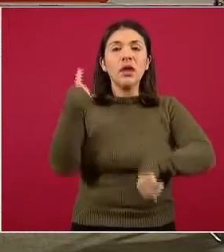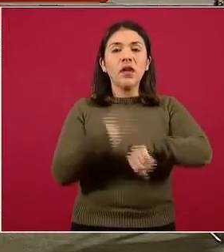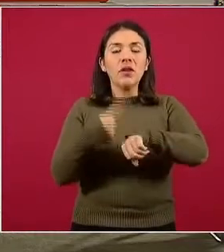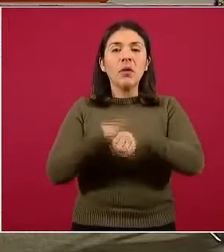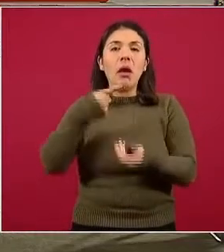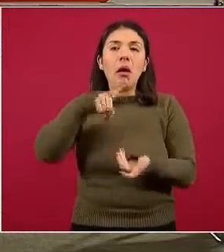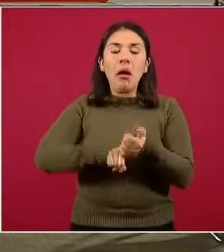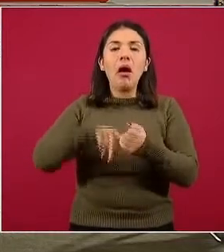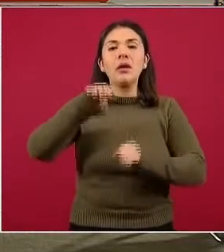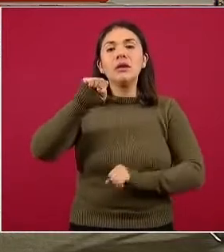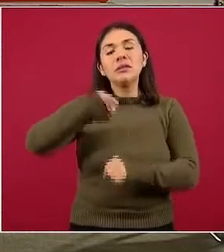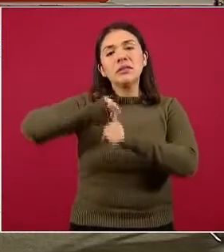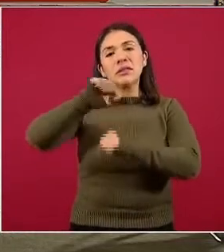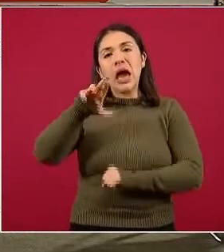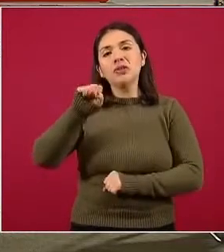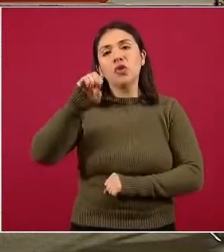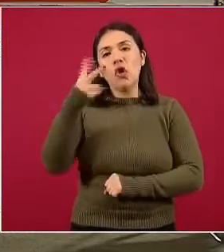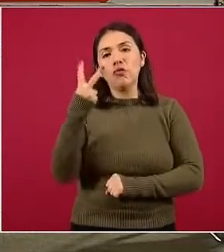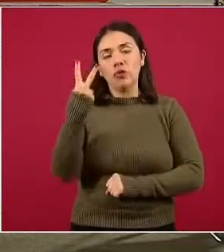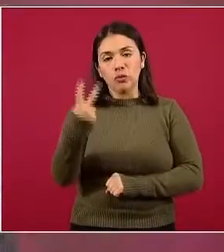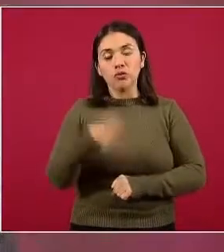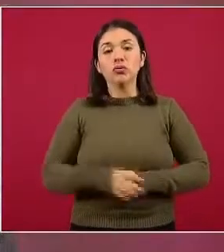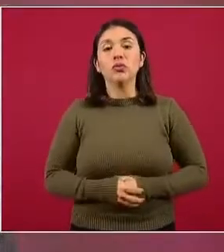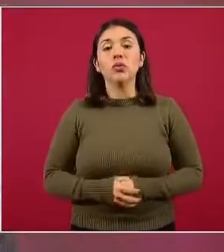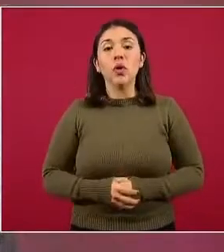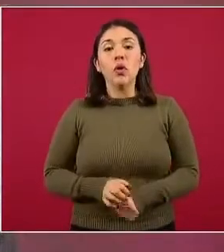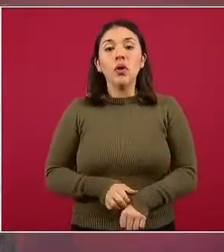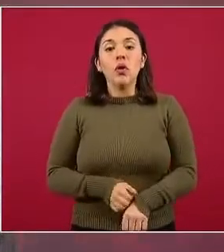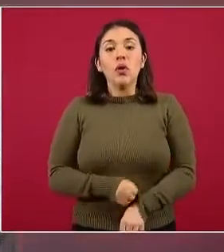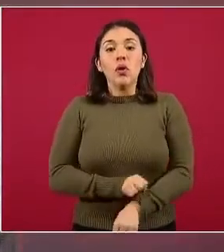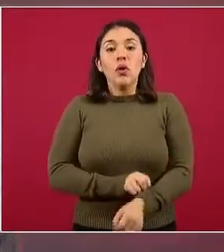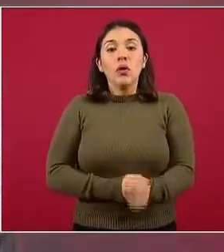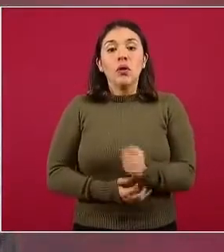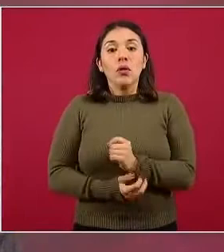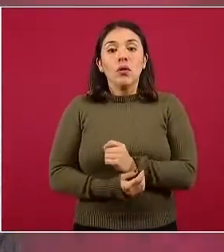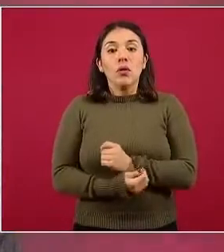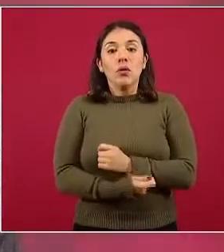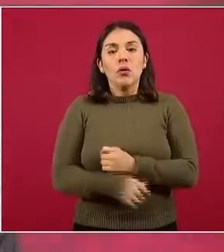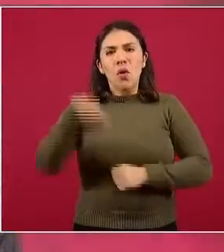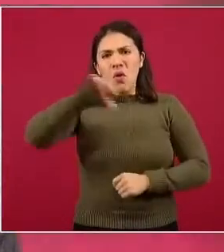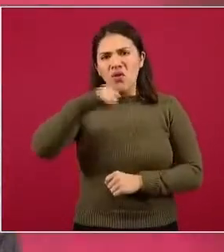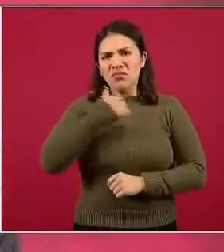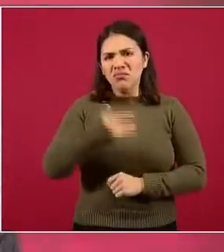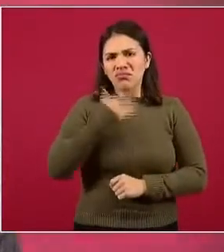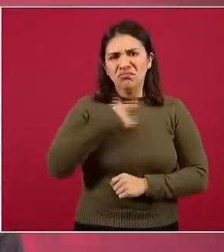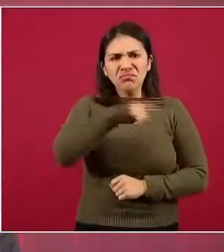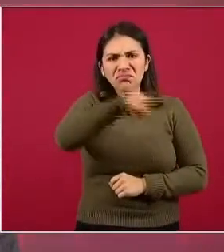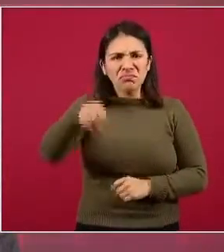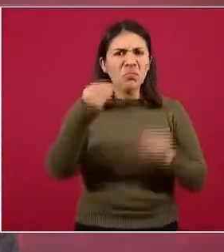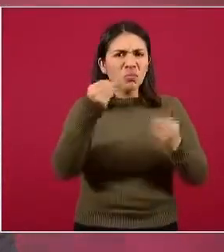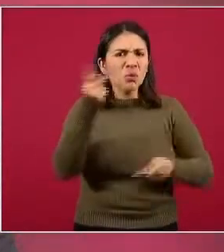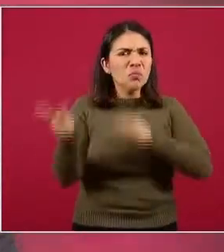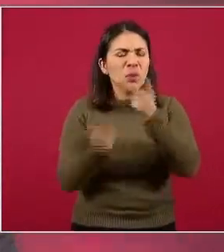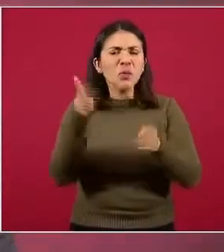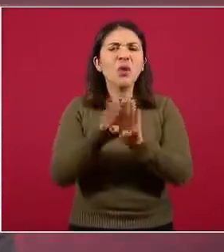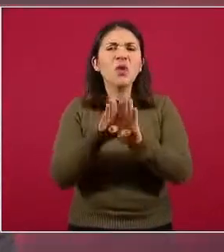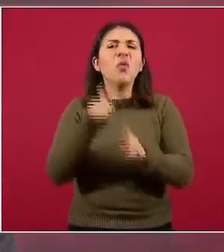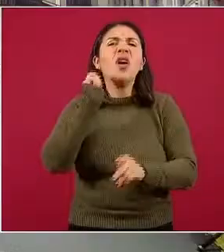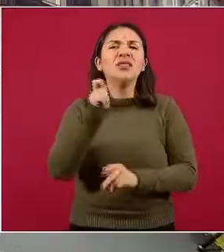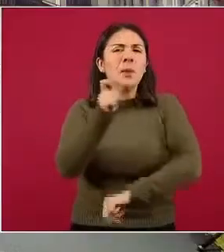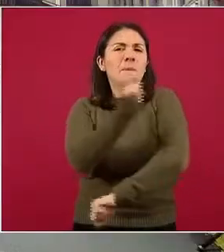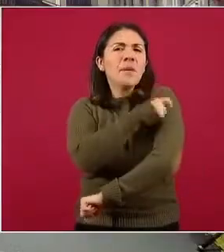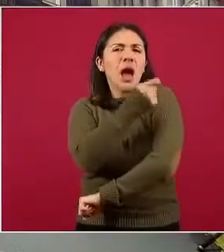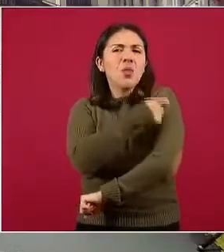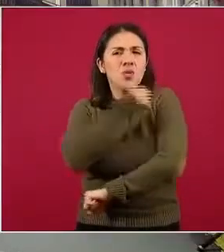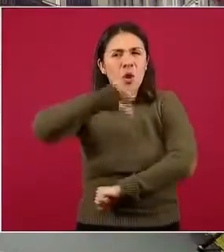SARS-CoV-2. Hoy estoy en la impresión de que muchas de las preguntas serán sobre el plan de vacunación que